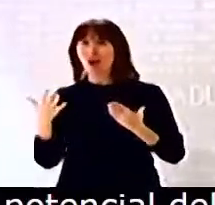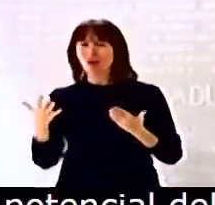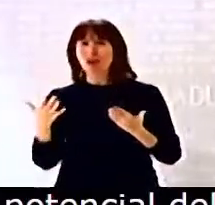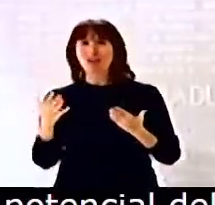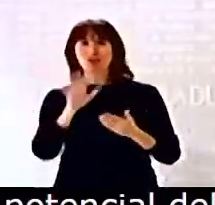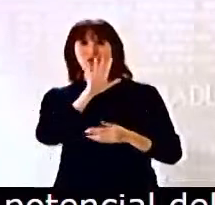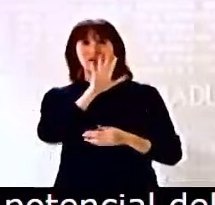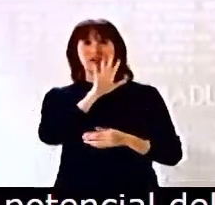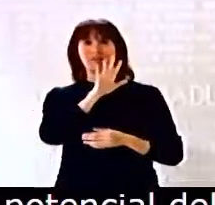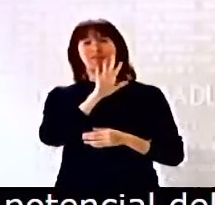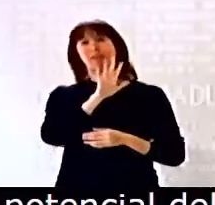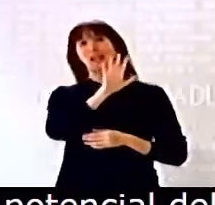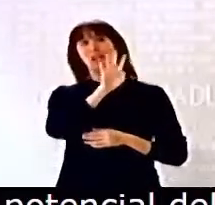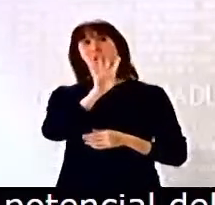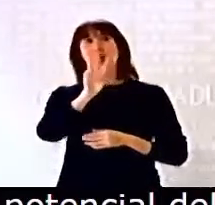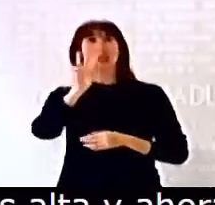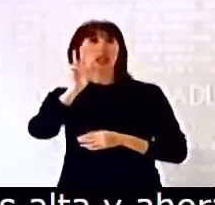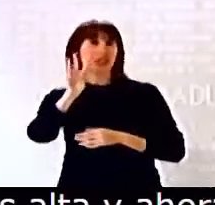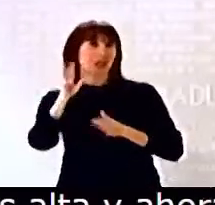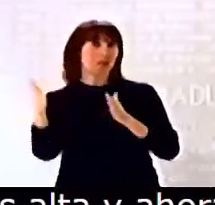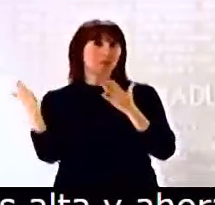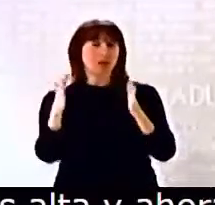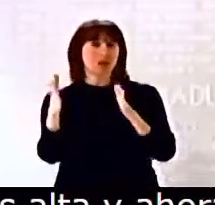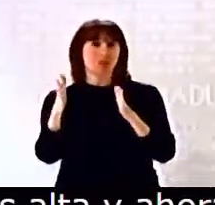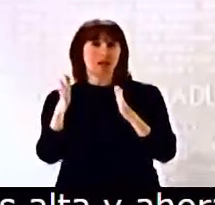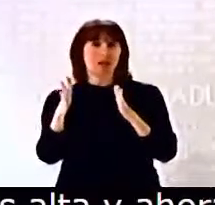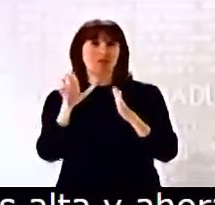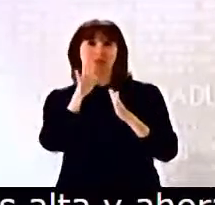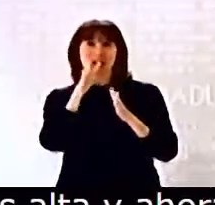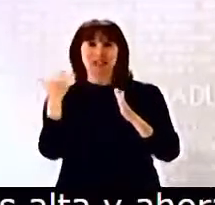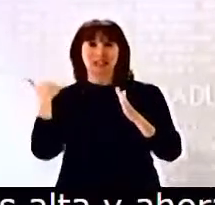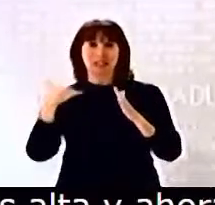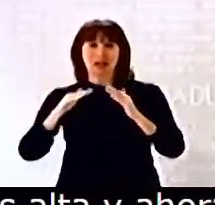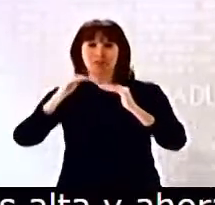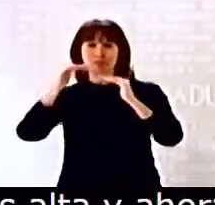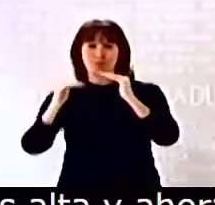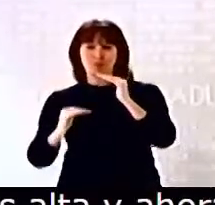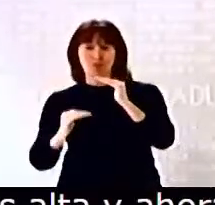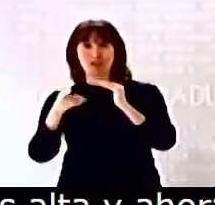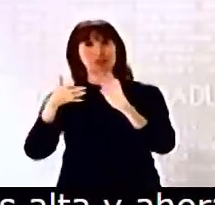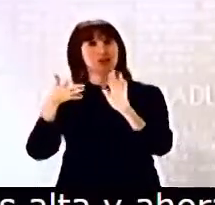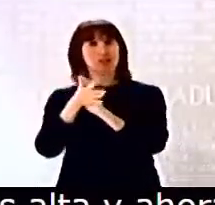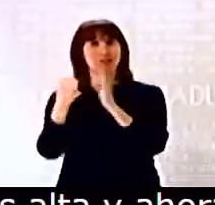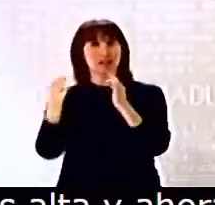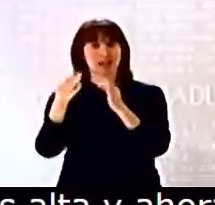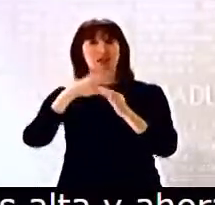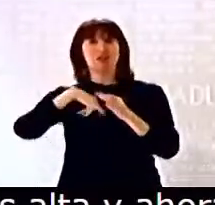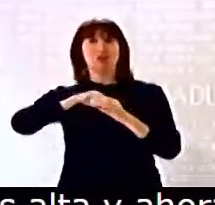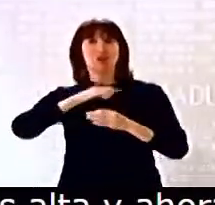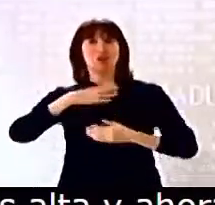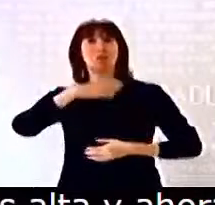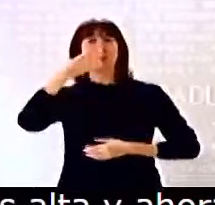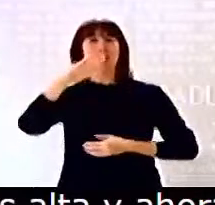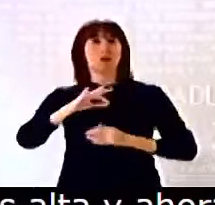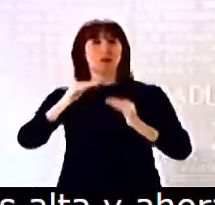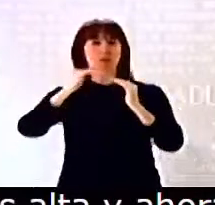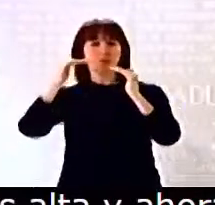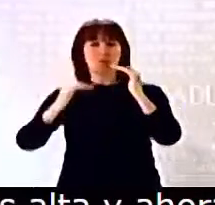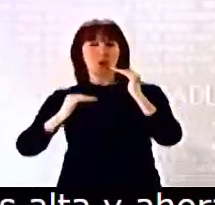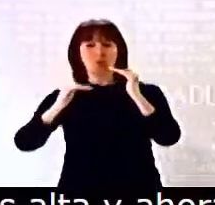en 543, en franco retroceso, lo que significa que seremos capaces de seguir